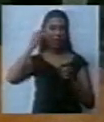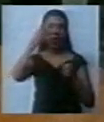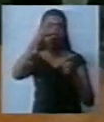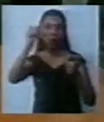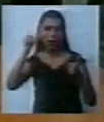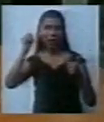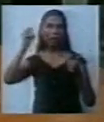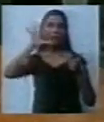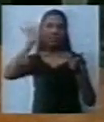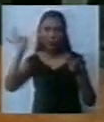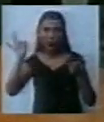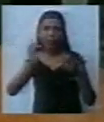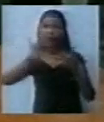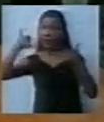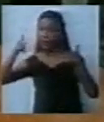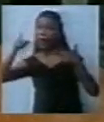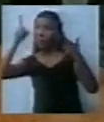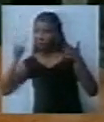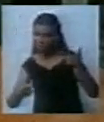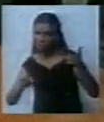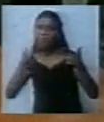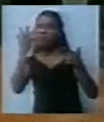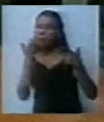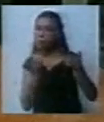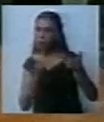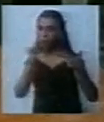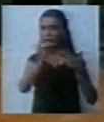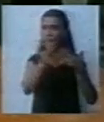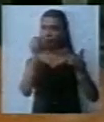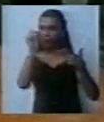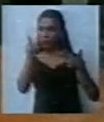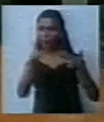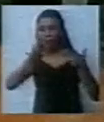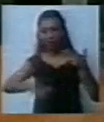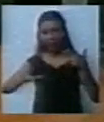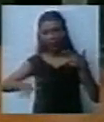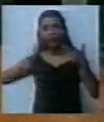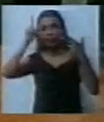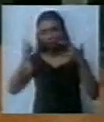son nuestros ídolos, sino también para todos los chicos, los niños también.